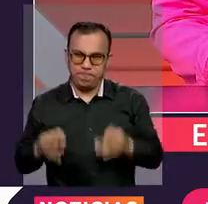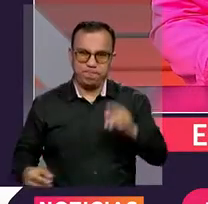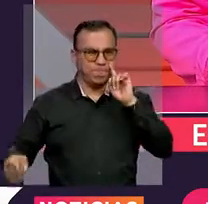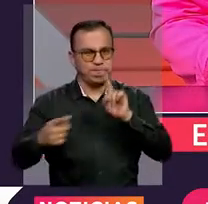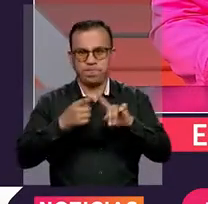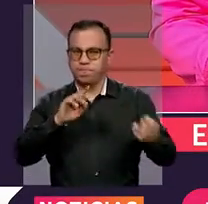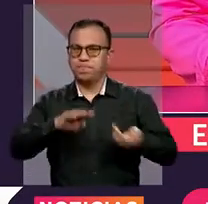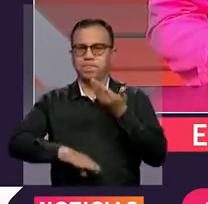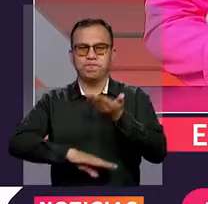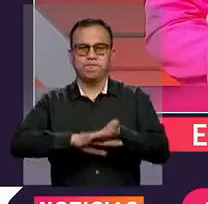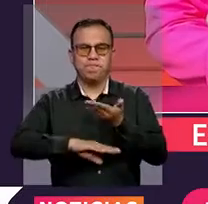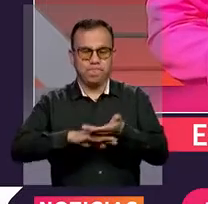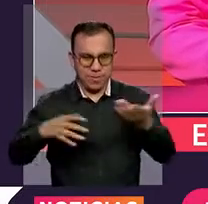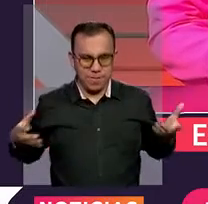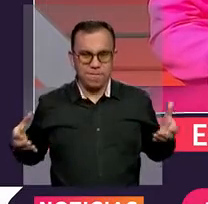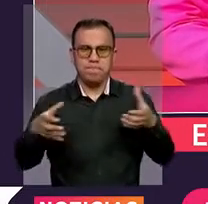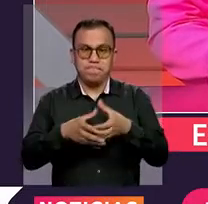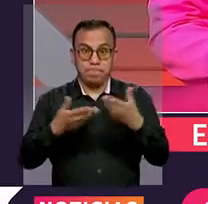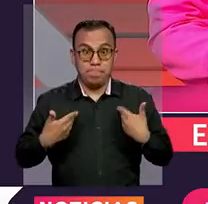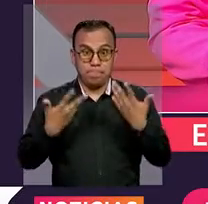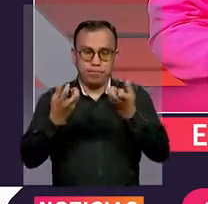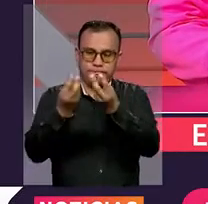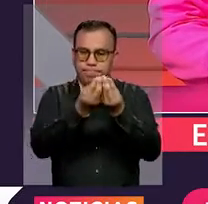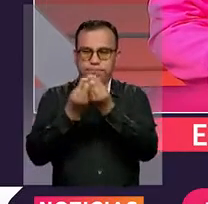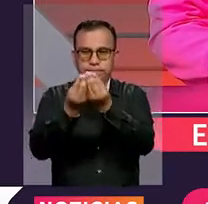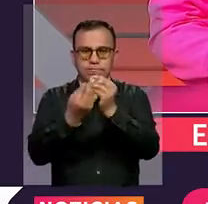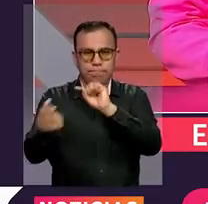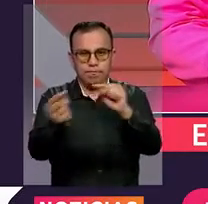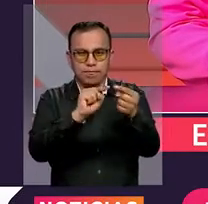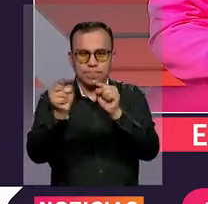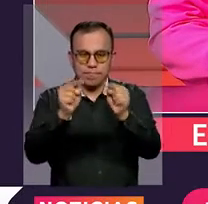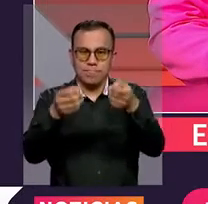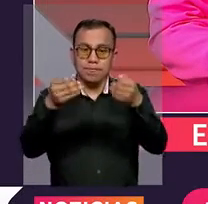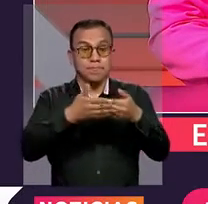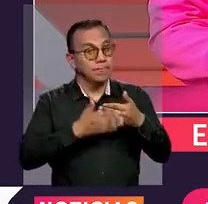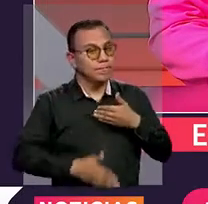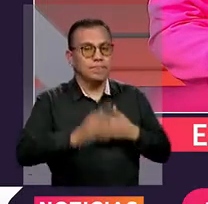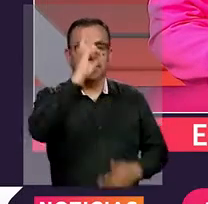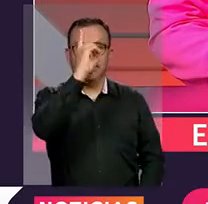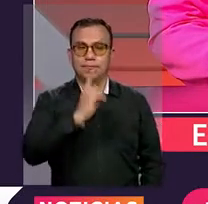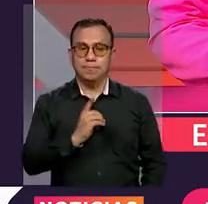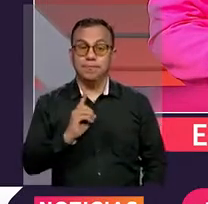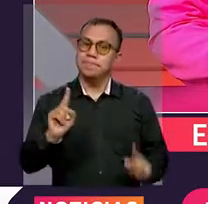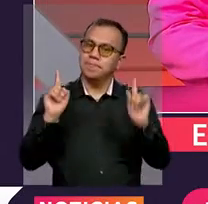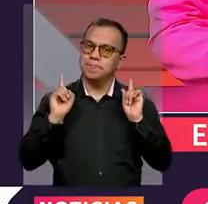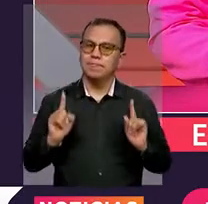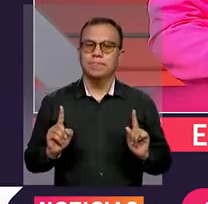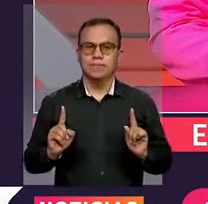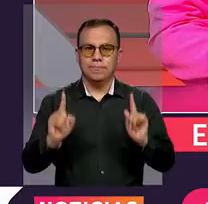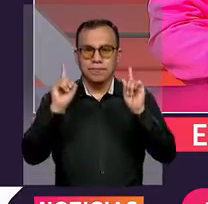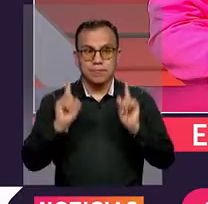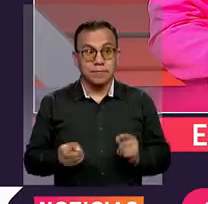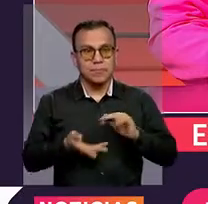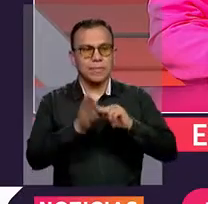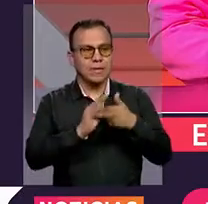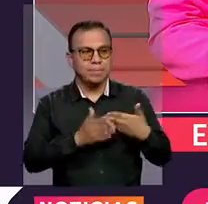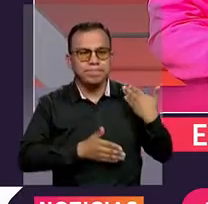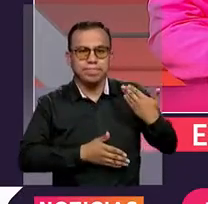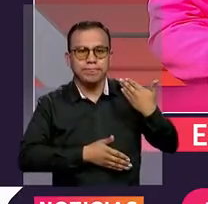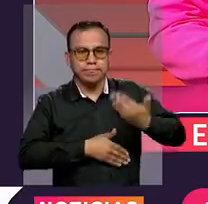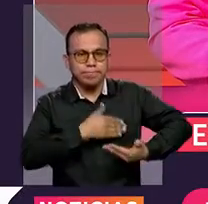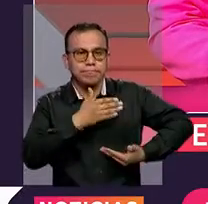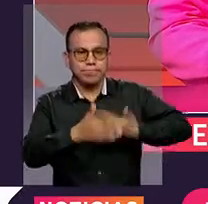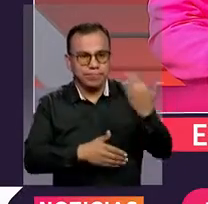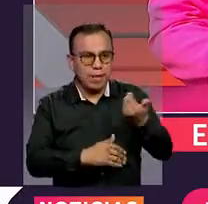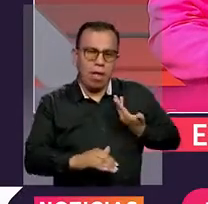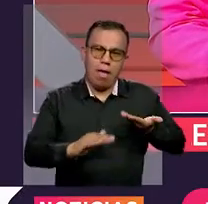apuesta conjunta del Consejo, dar ese debate y tomar las mejores decisiones, pero no seguir entrampados en